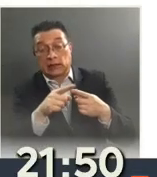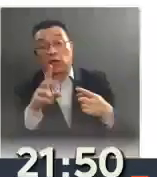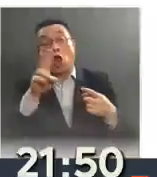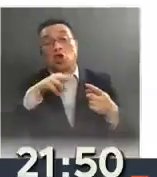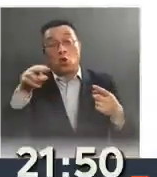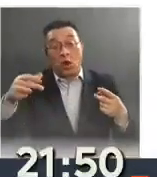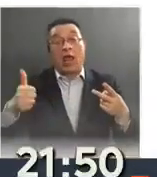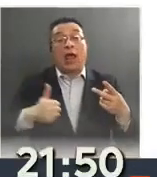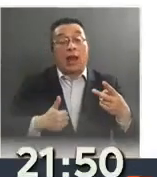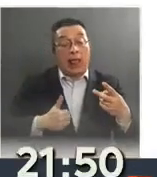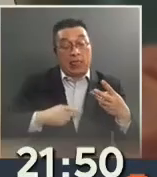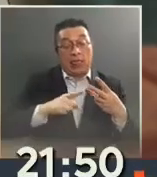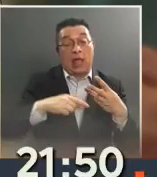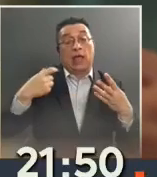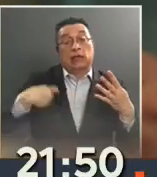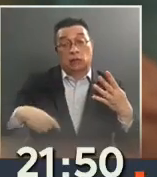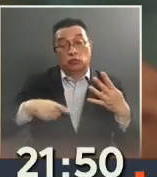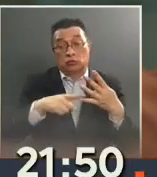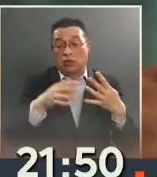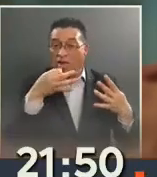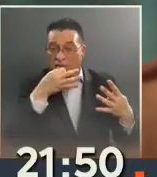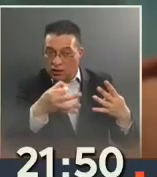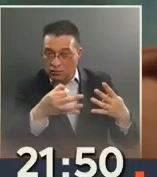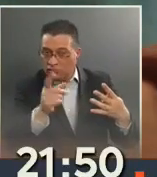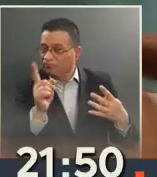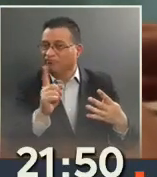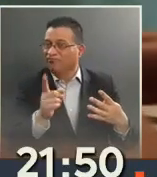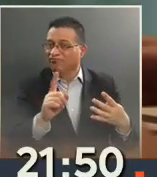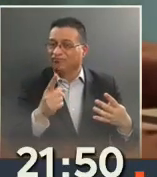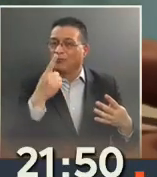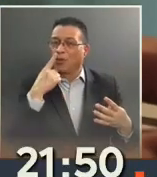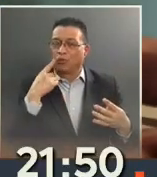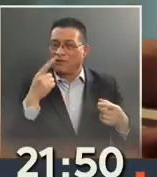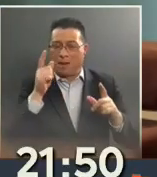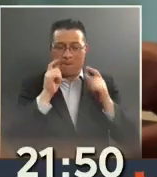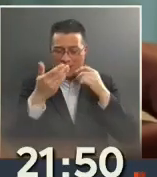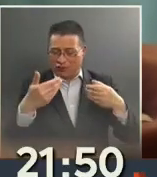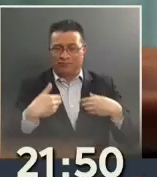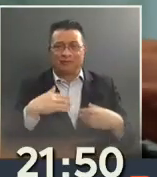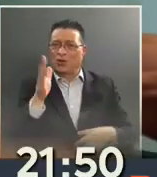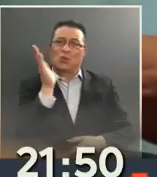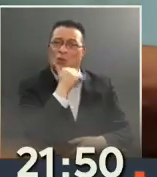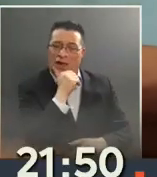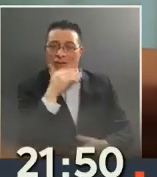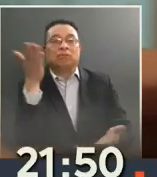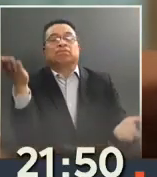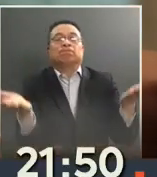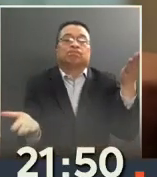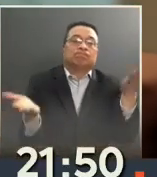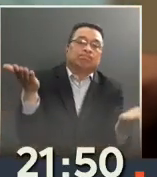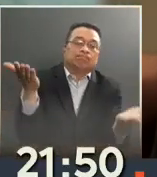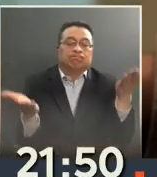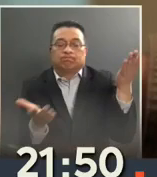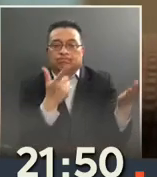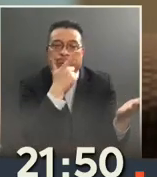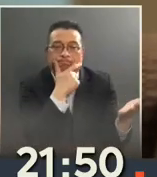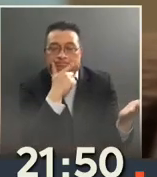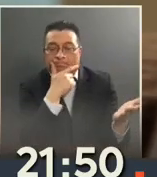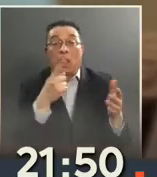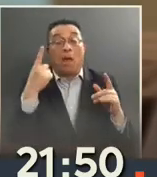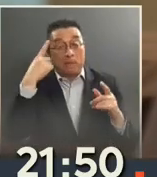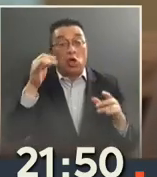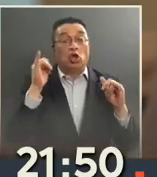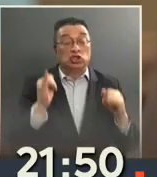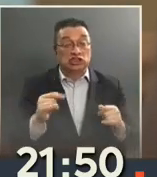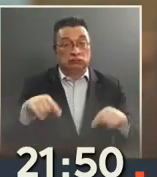Canadá y Estados Unidos no han encontrado ninguna prueba de riesgos para la salud. Pero en lo que sí hay certeza es en lo que Chile